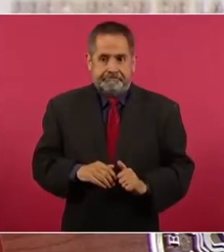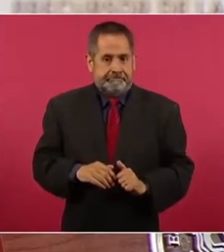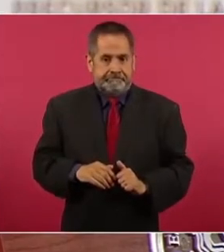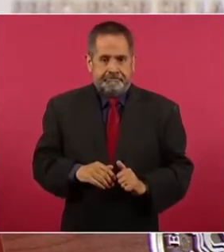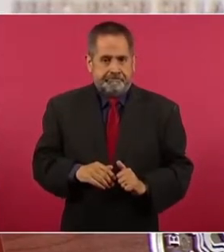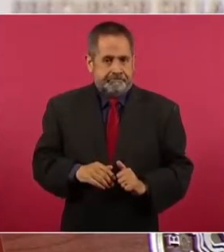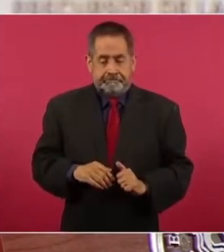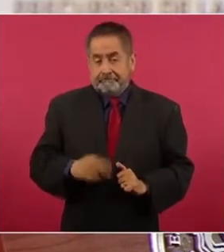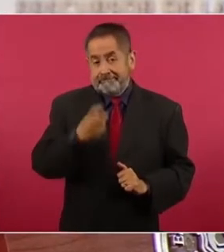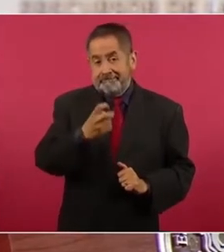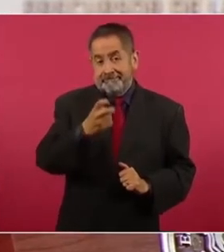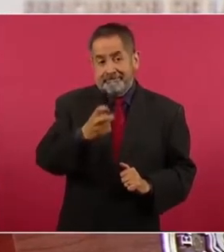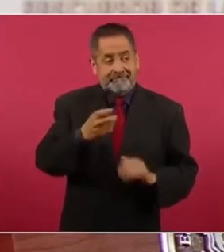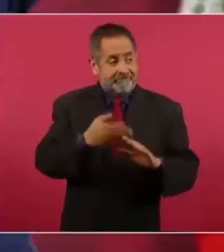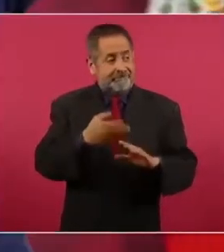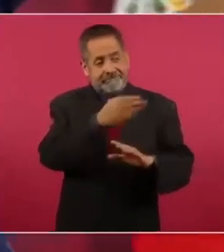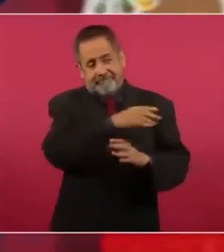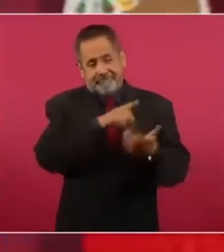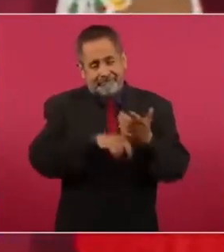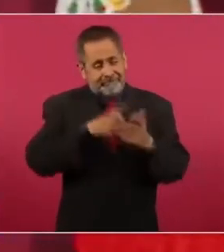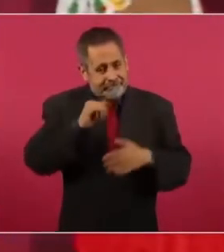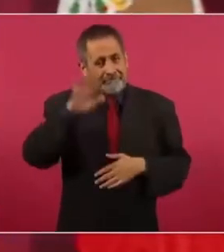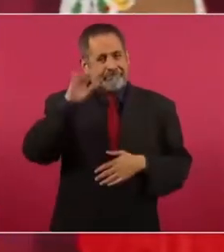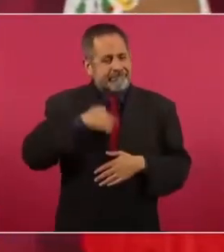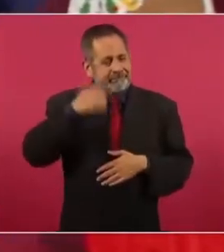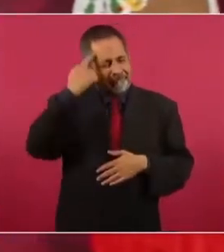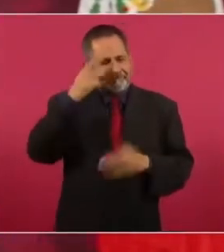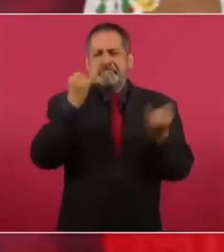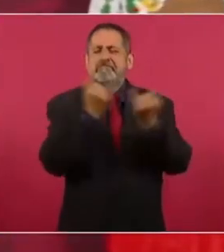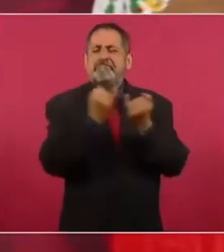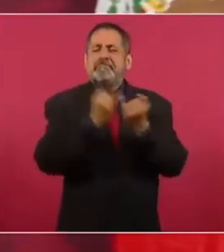Así como pensaban los hacendados